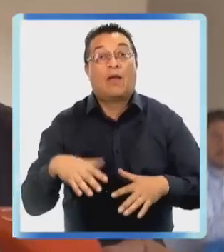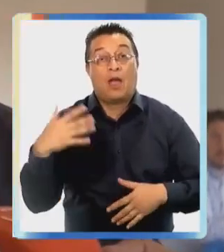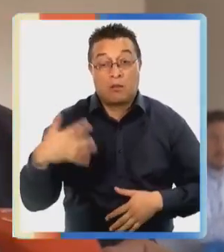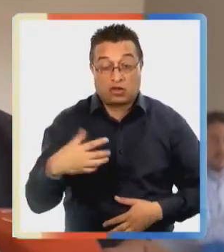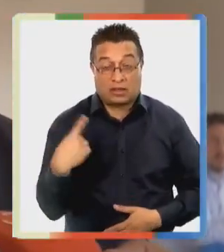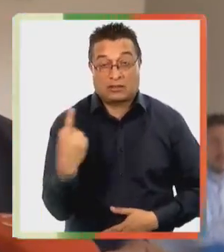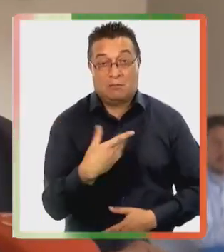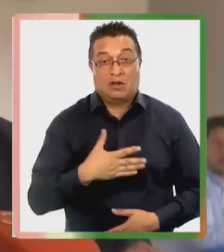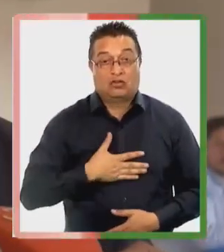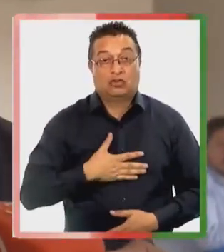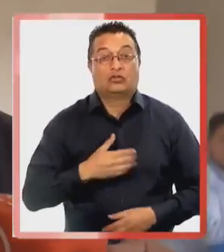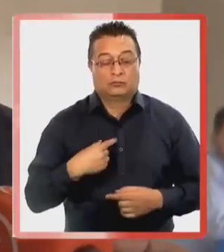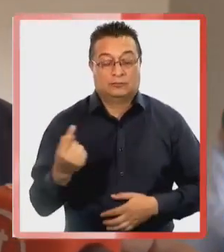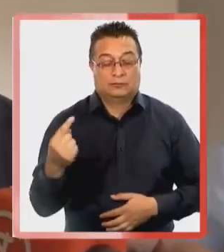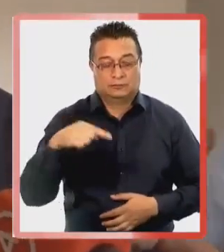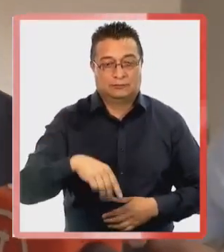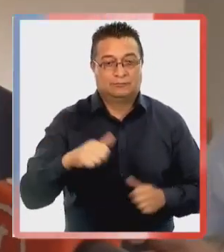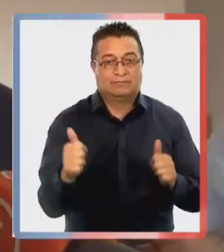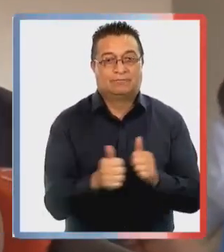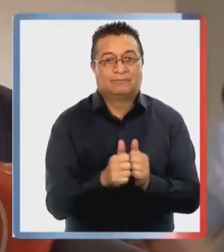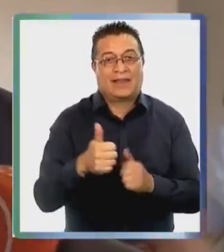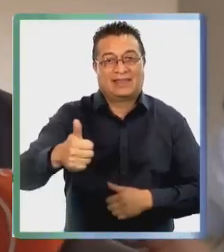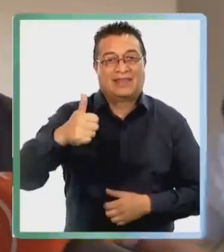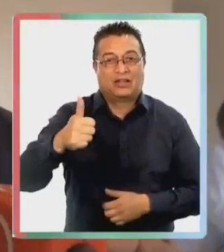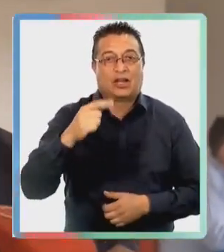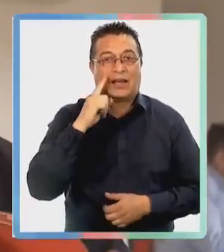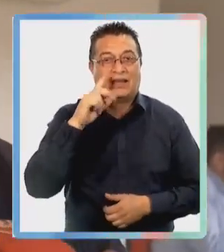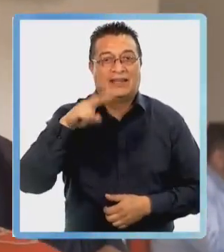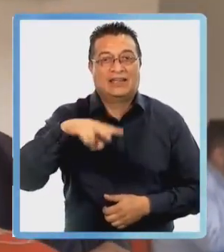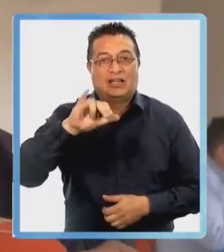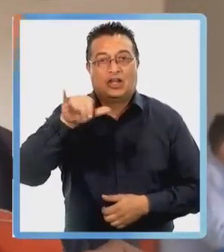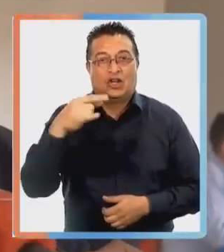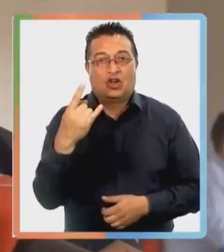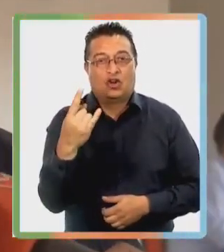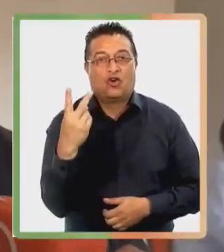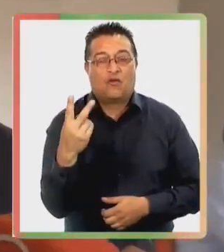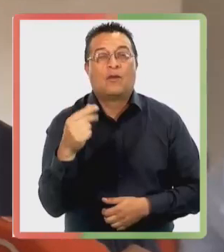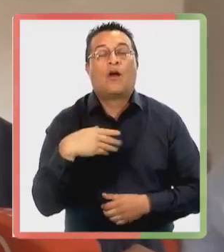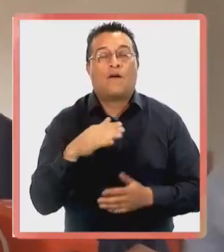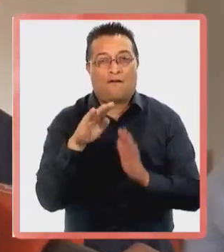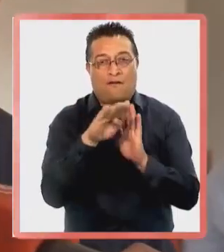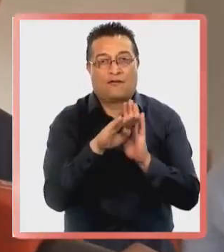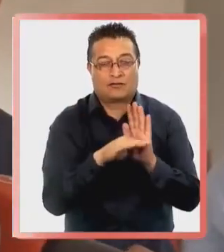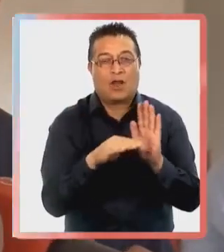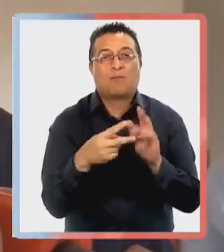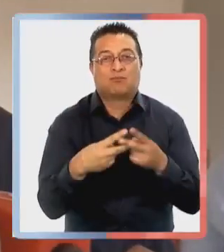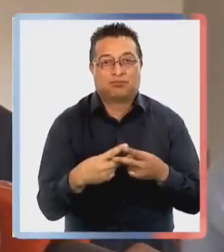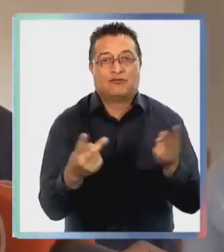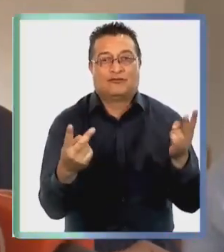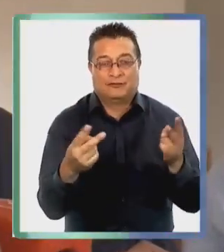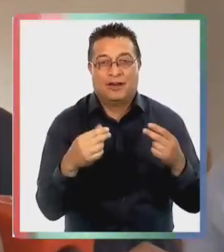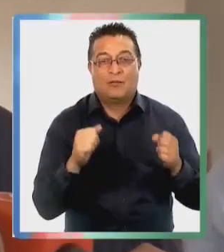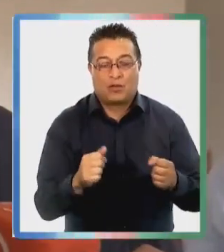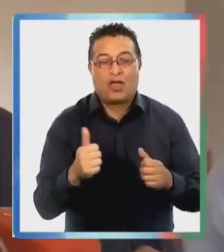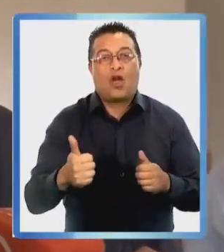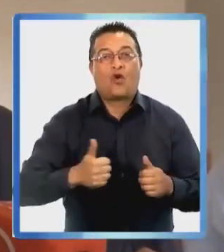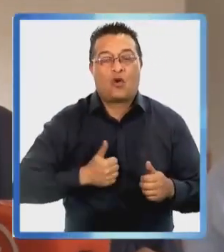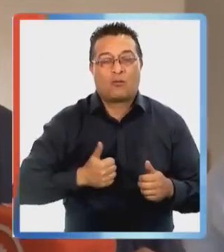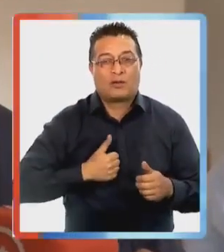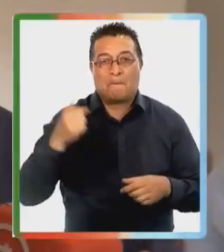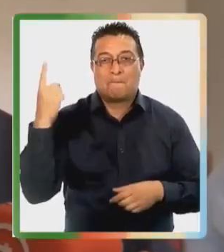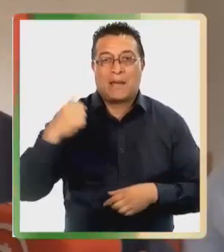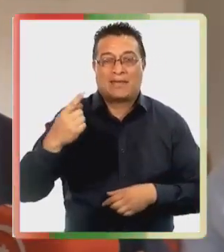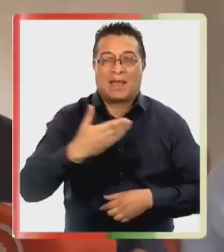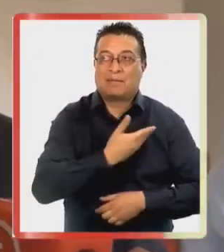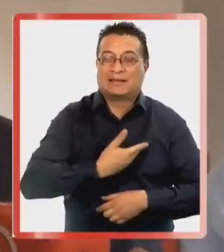la directora de INJUP, por supuesto, en el lanzamiento de esta oferta programática y de esta forma cumplir con el mandato del presidente Gabriel Boric de estar en terreno,